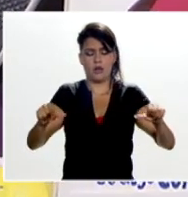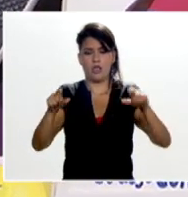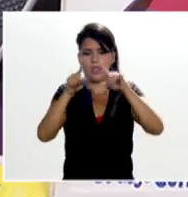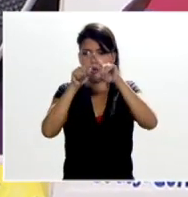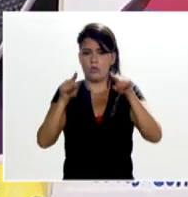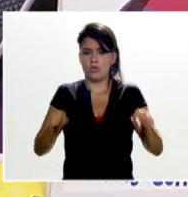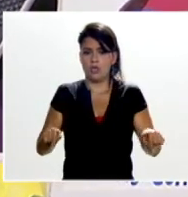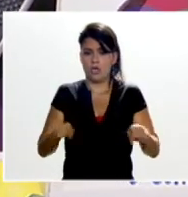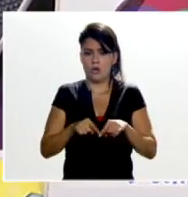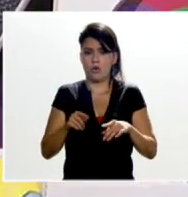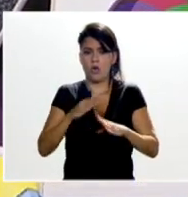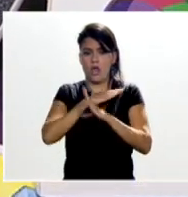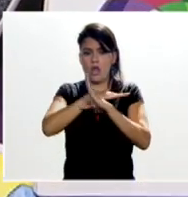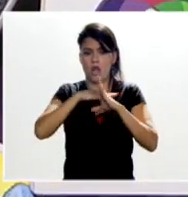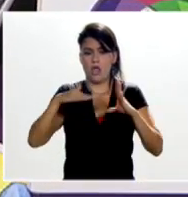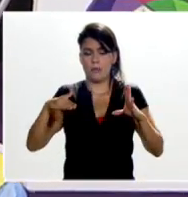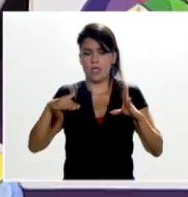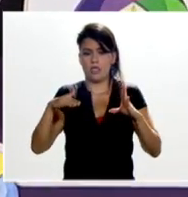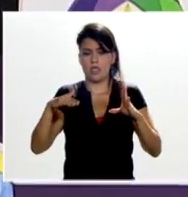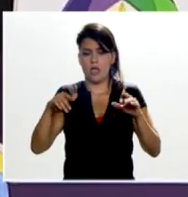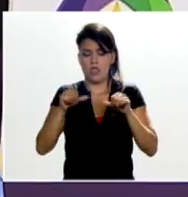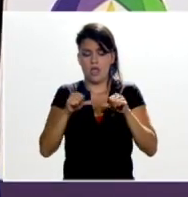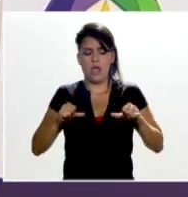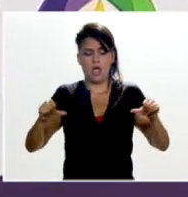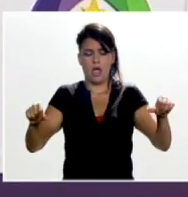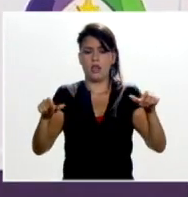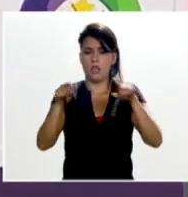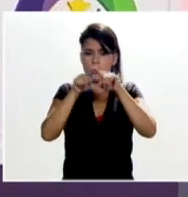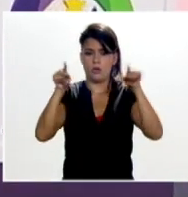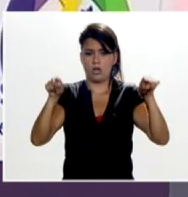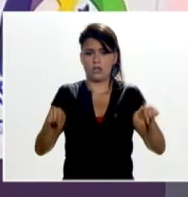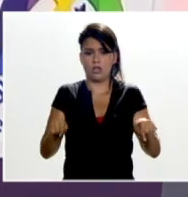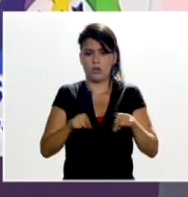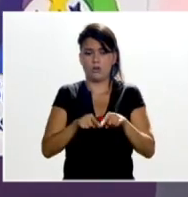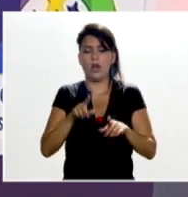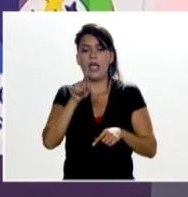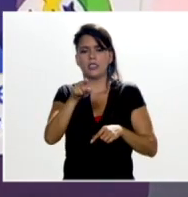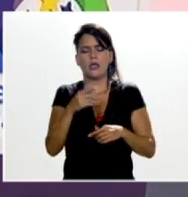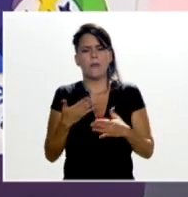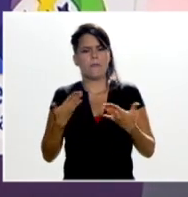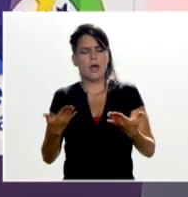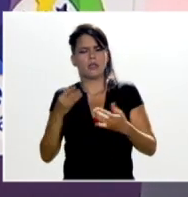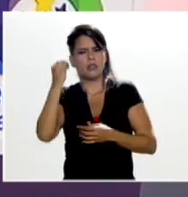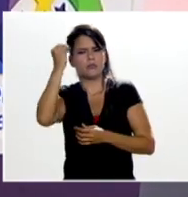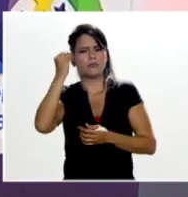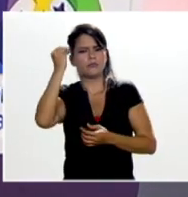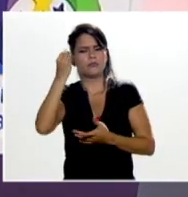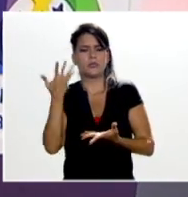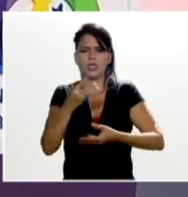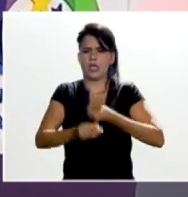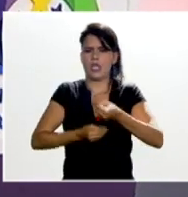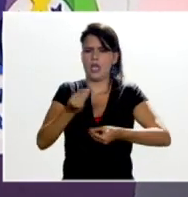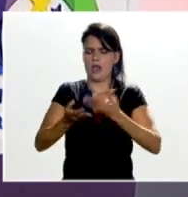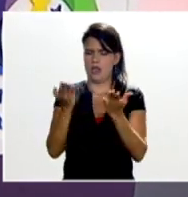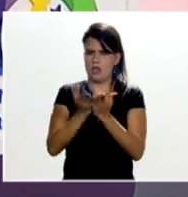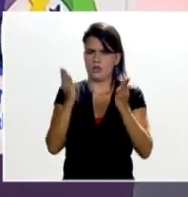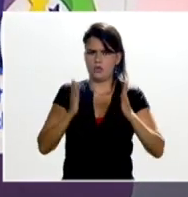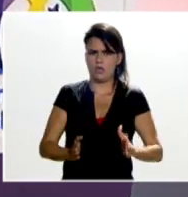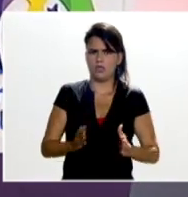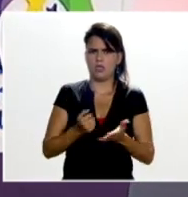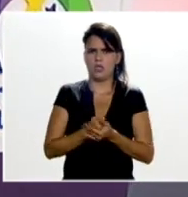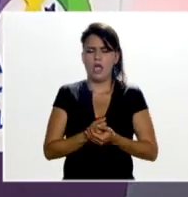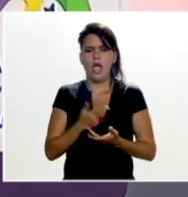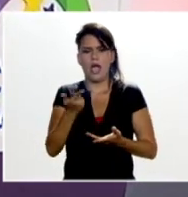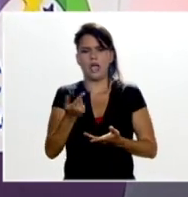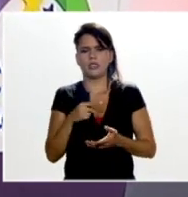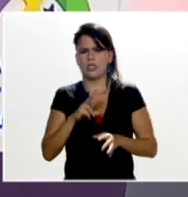triángulo es la mitad del área de un rectángulo. Eso será parte del análisis que realizará el estudiante.